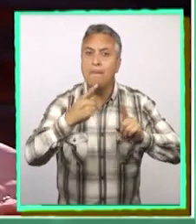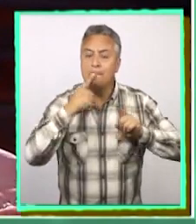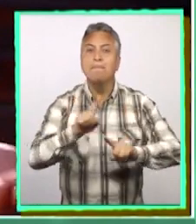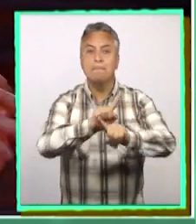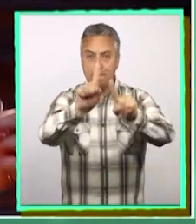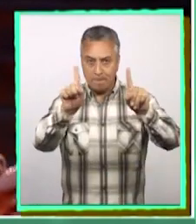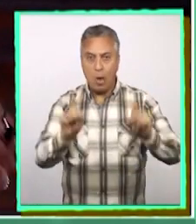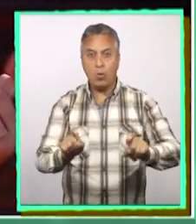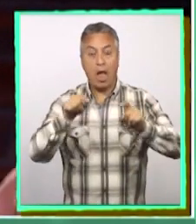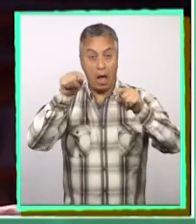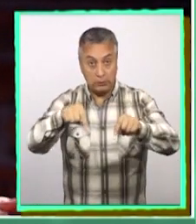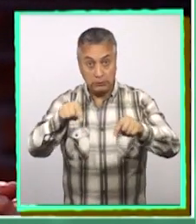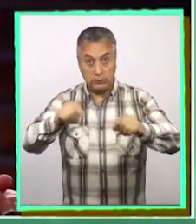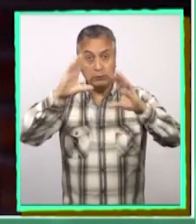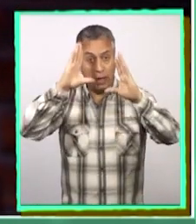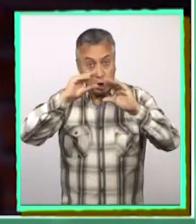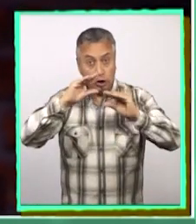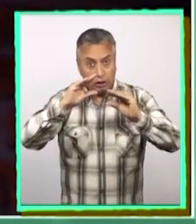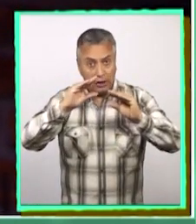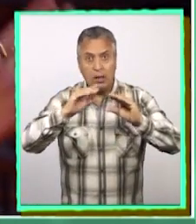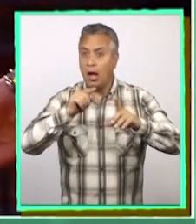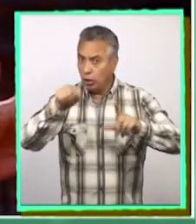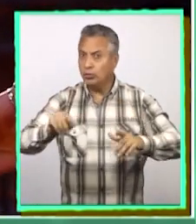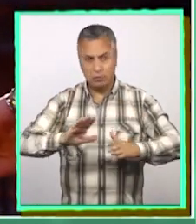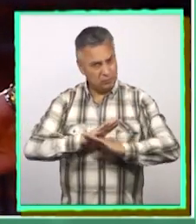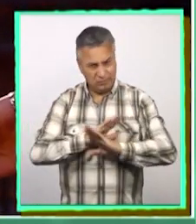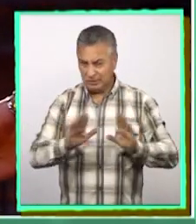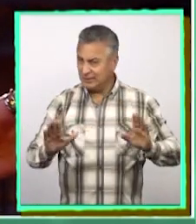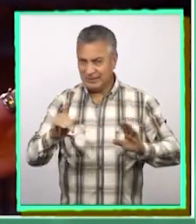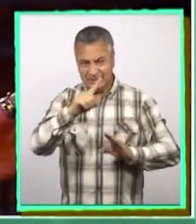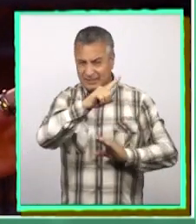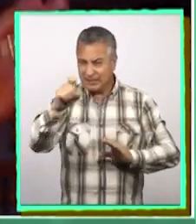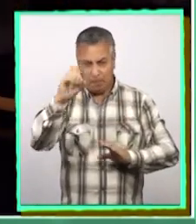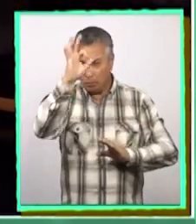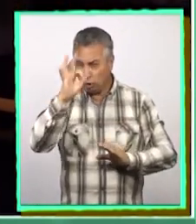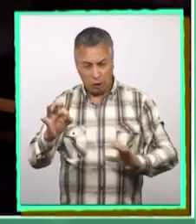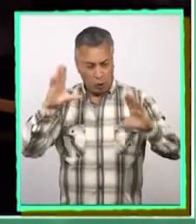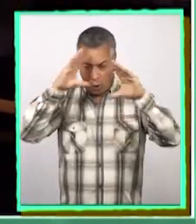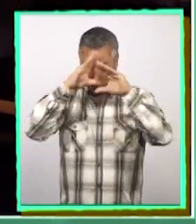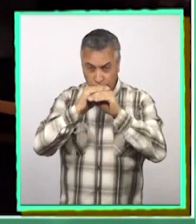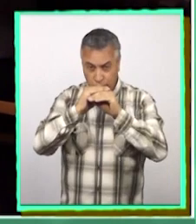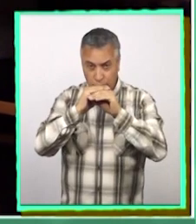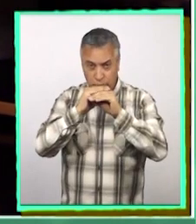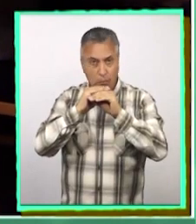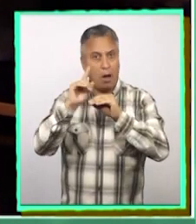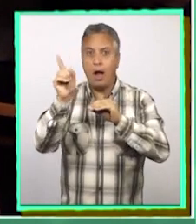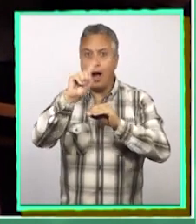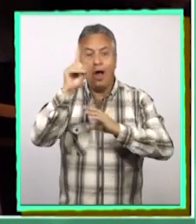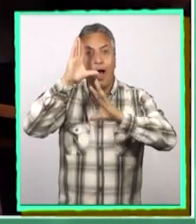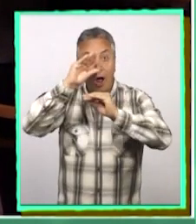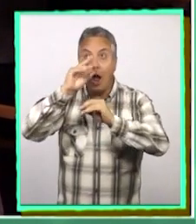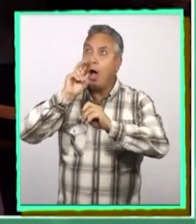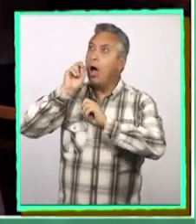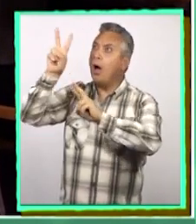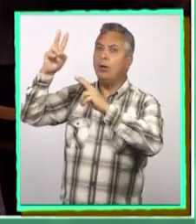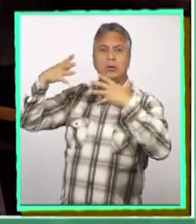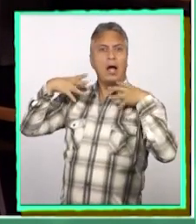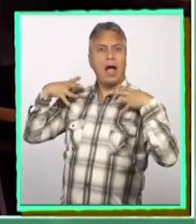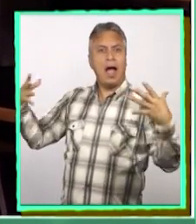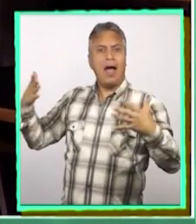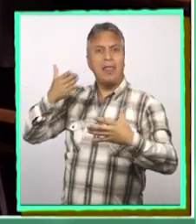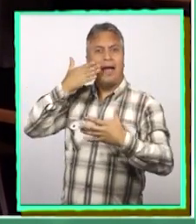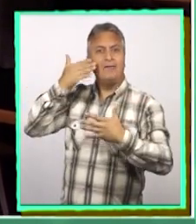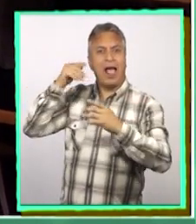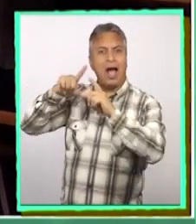pregunta. Cuando estamos de noche, ¿estamos totalmente a oscuras? ¿Qué vemos ahí arriba, en el cielo, algo grande y